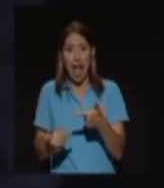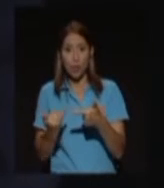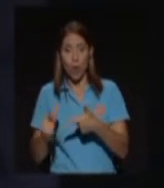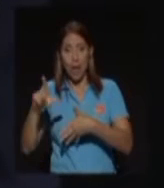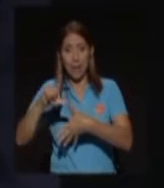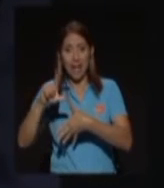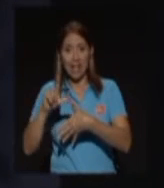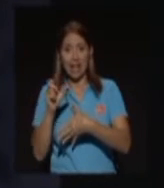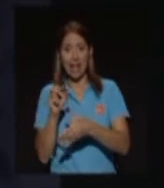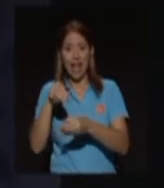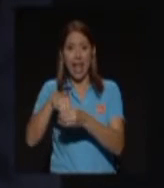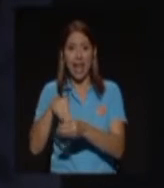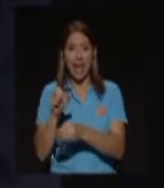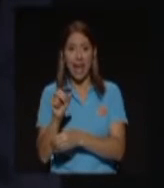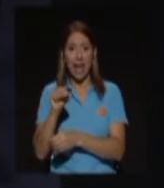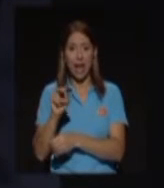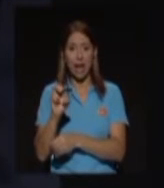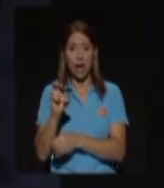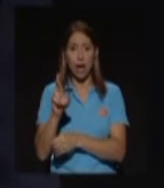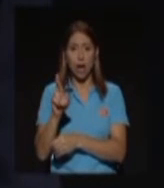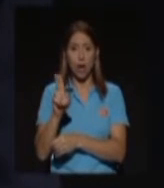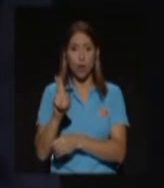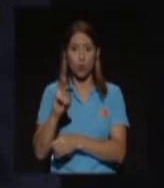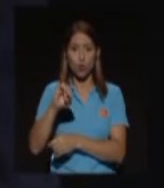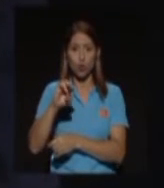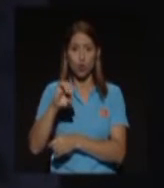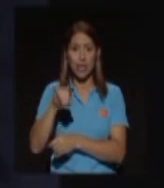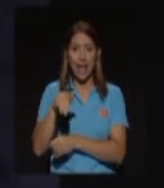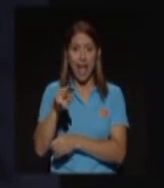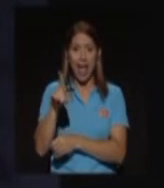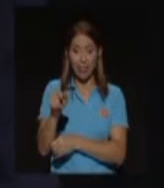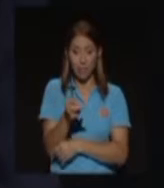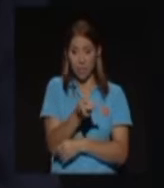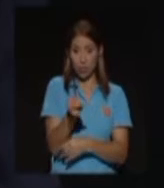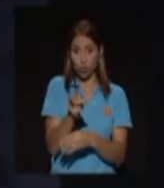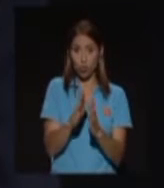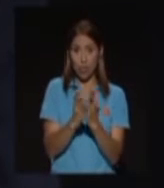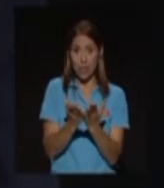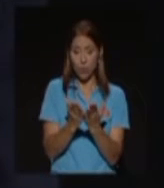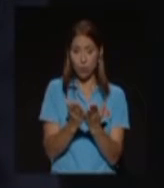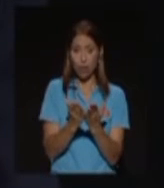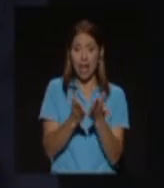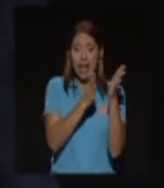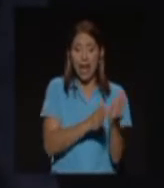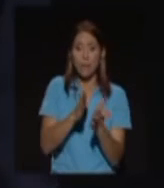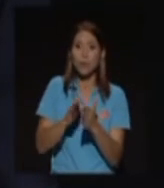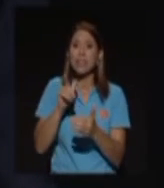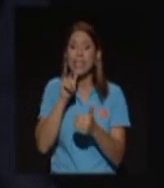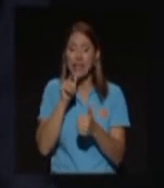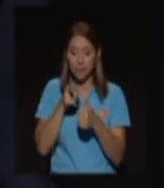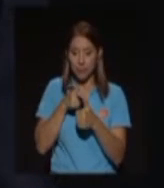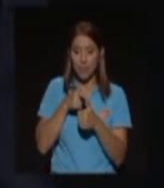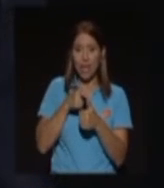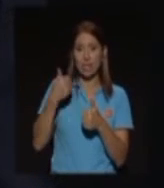América Latina y la encrucijada, la hemos preparado el señor decano de la Facultad de